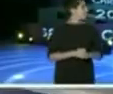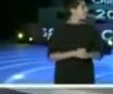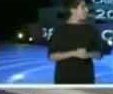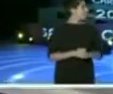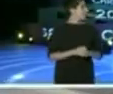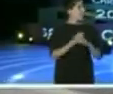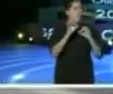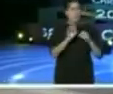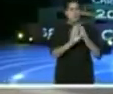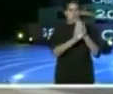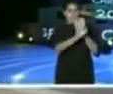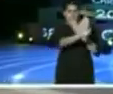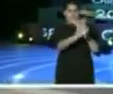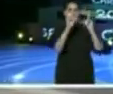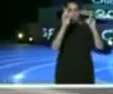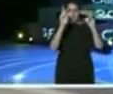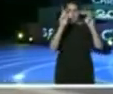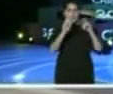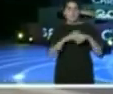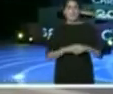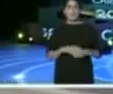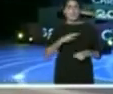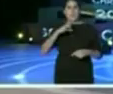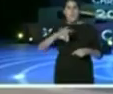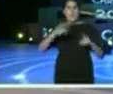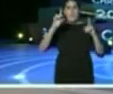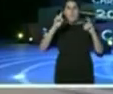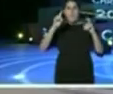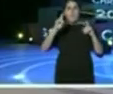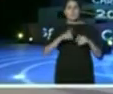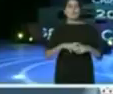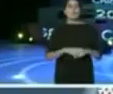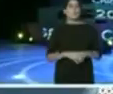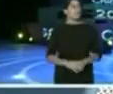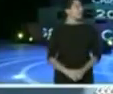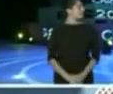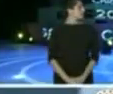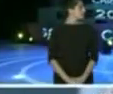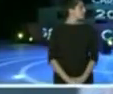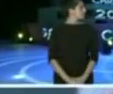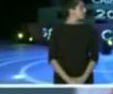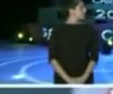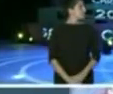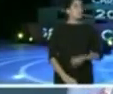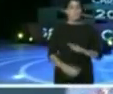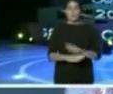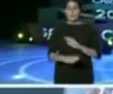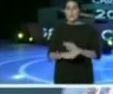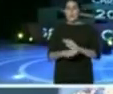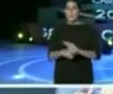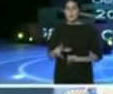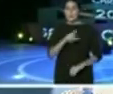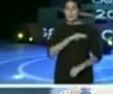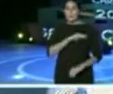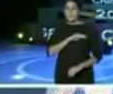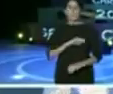prensa gráfica y podamos tener una buena fotografía que inmortalice este momento. ¿Continuamos con más premios? Espérate a que se